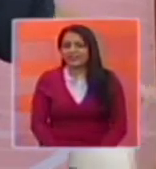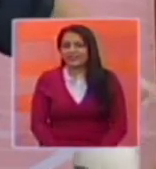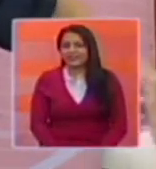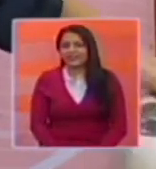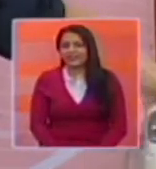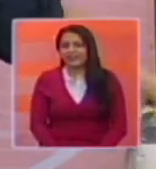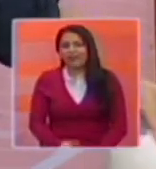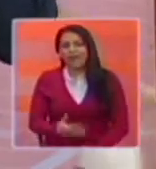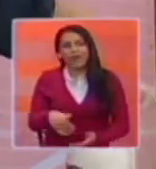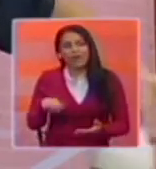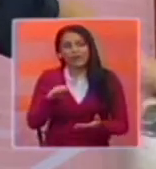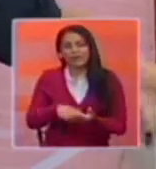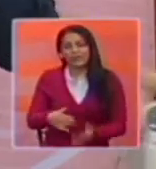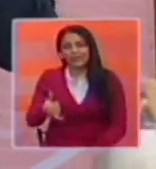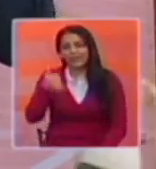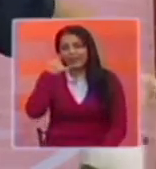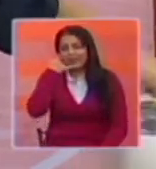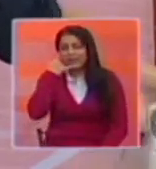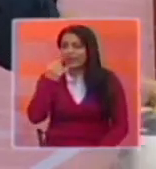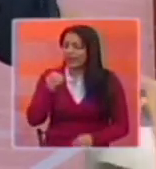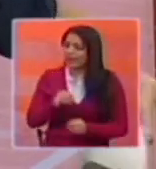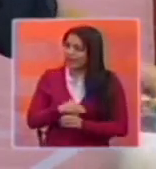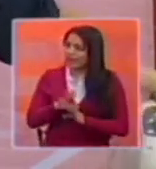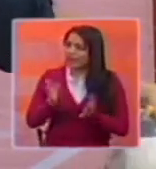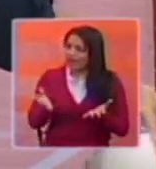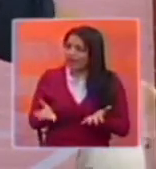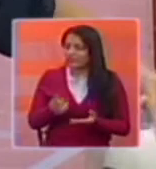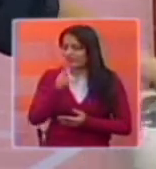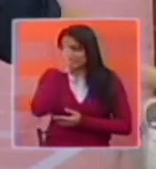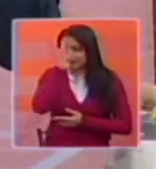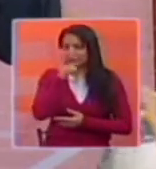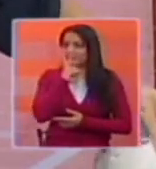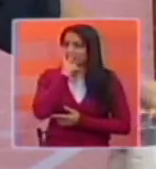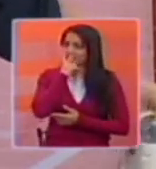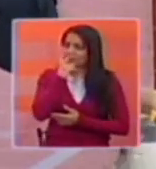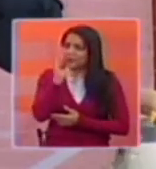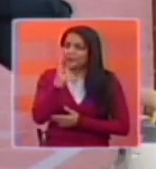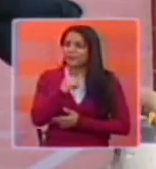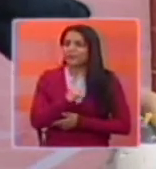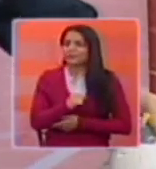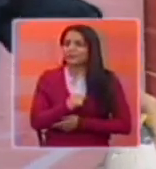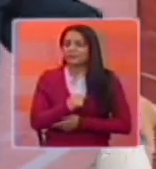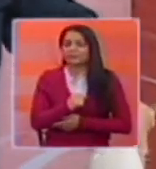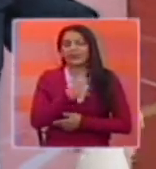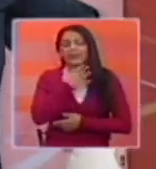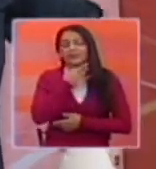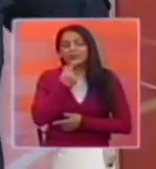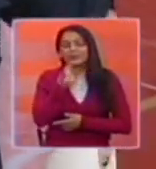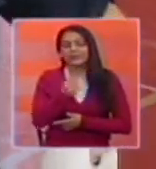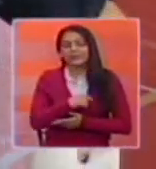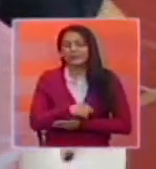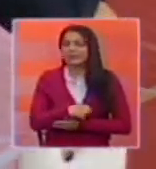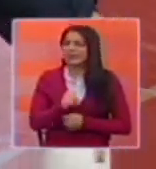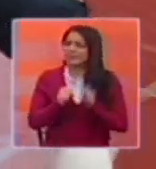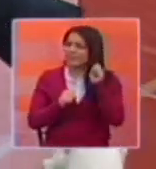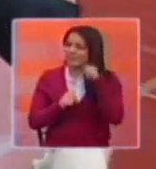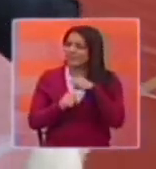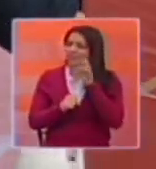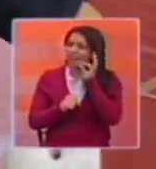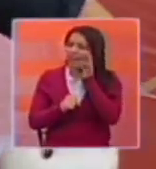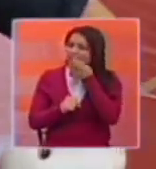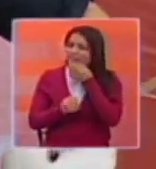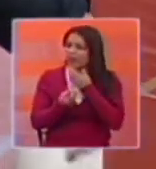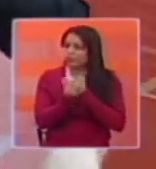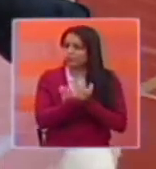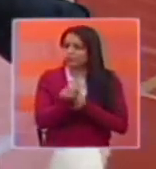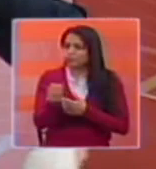llama Nilo. Claro, pues como siempre viendo sus recetas. ¿Y qué le parecen estos cupcakes? Está lindo, eso es rico, con